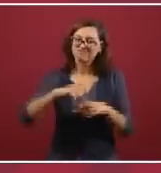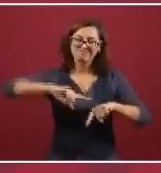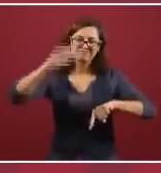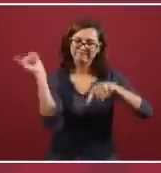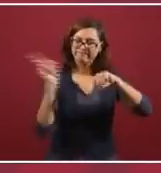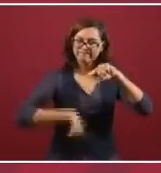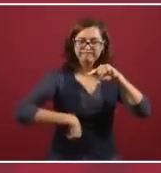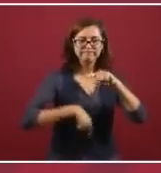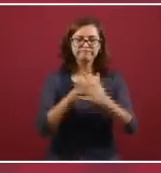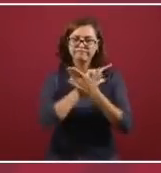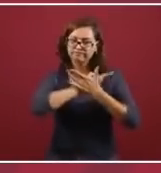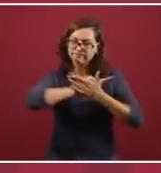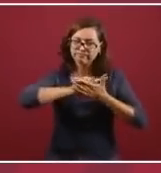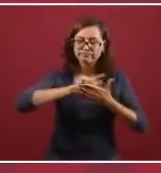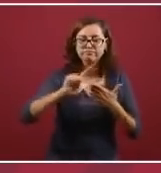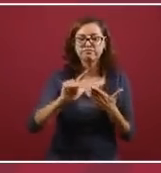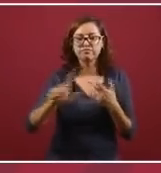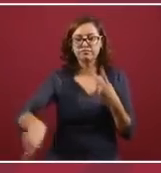y